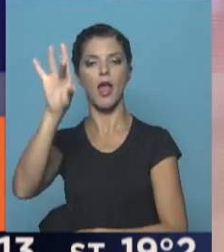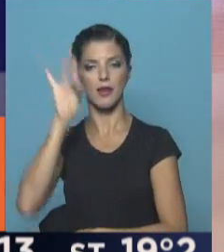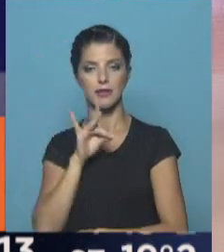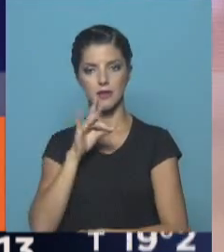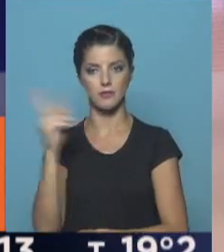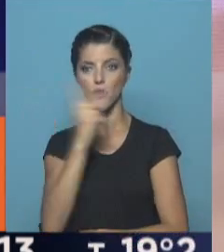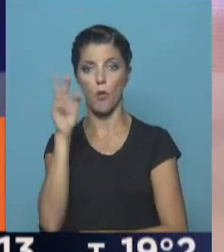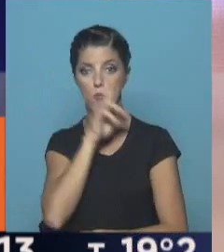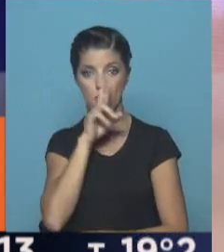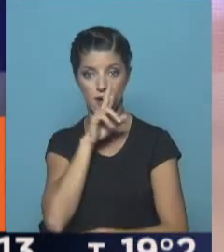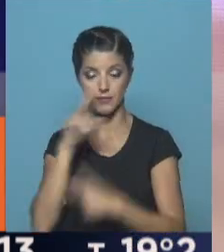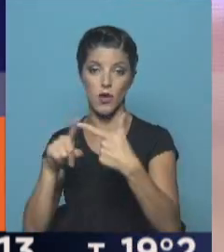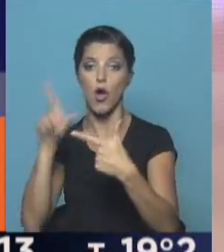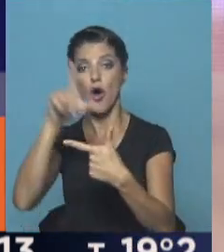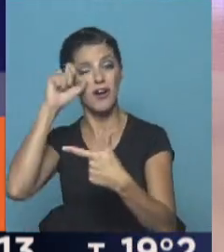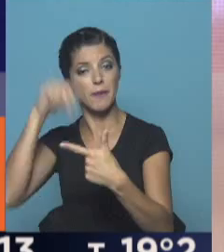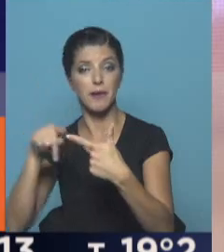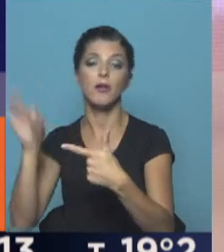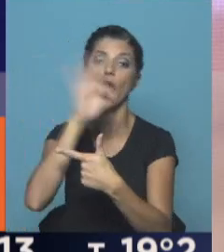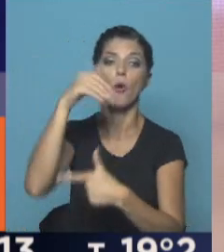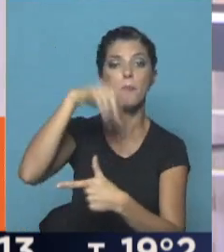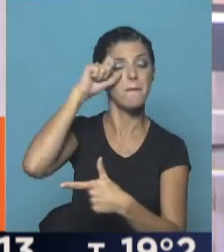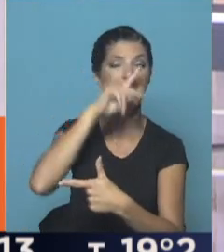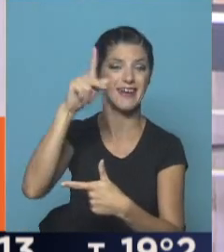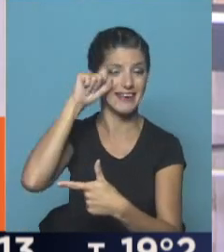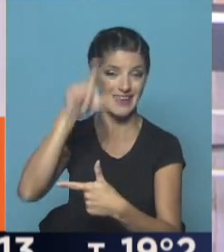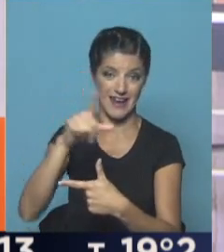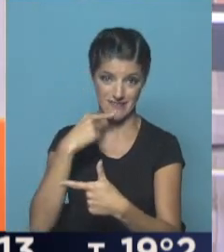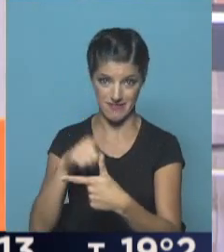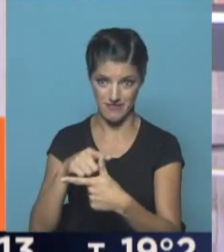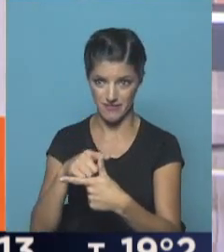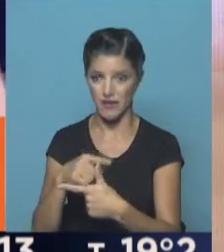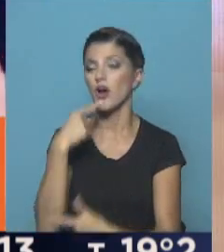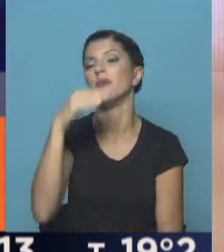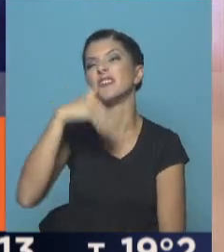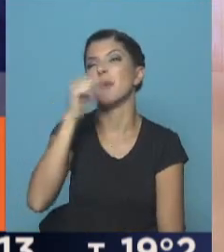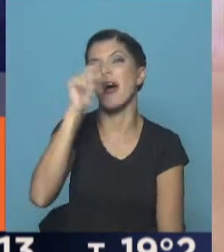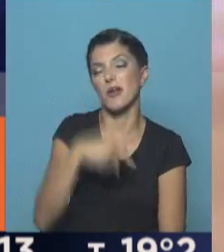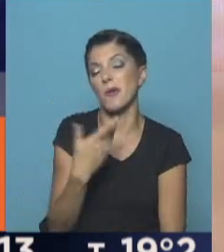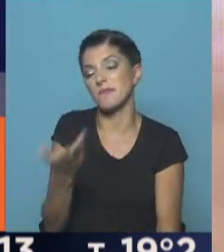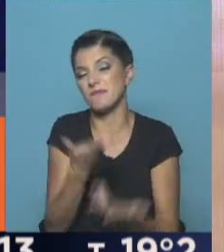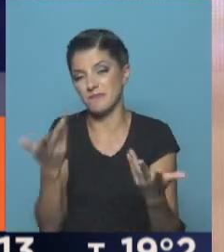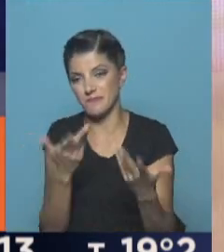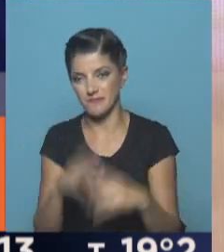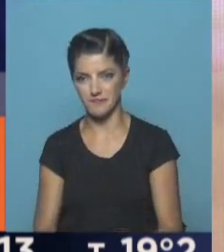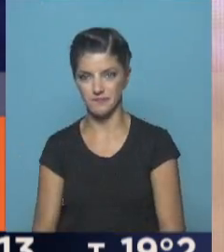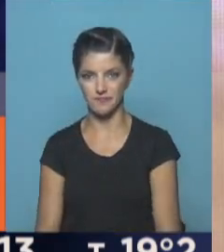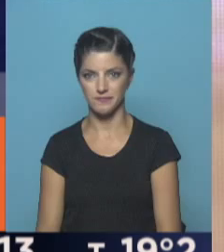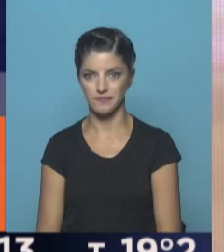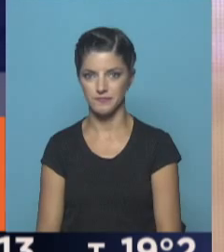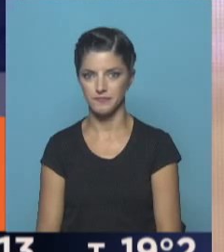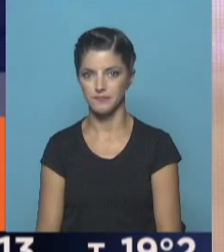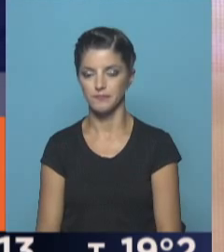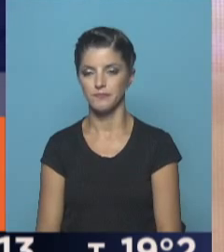para gobernarla, o Marine Le Pen o Angela Merkel. Diciendo, Macron bueno, va a obedecer lo que le diga Merkel.